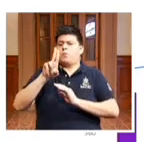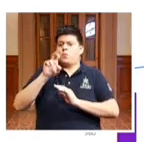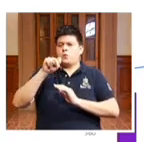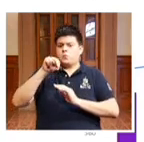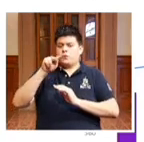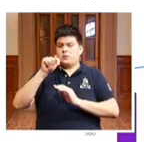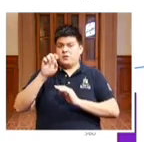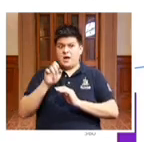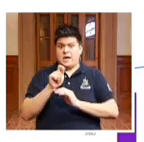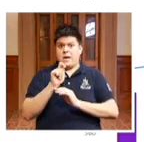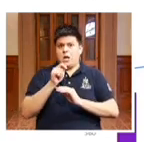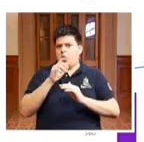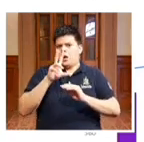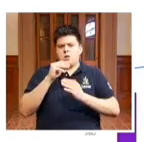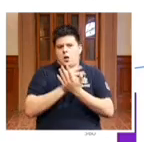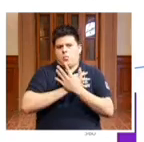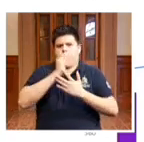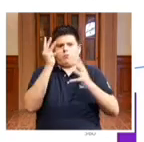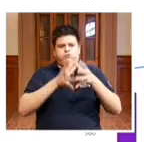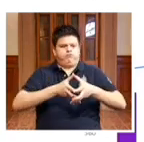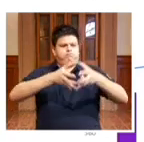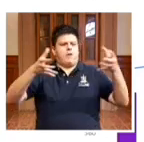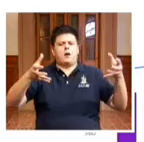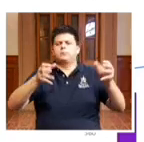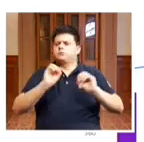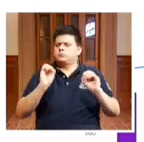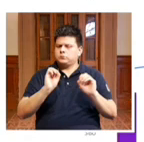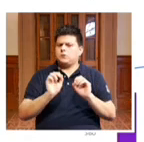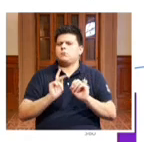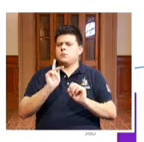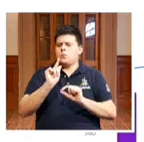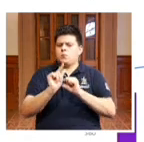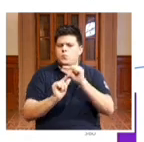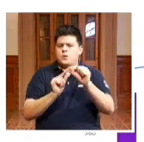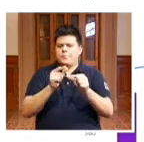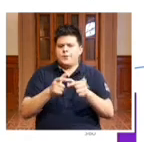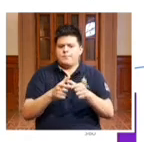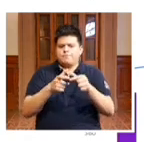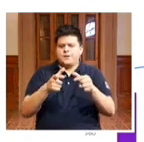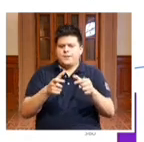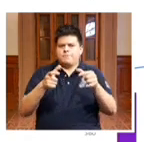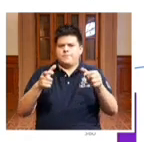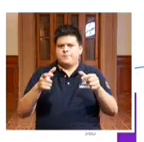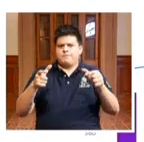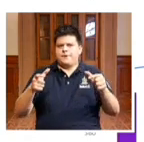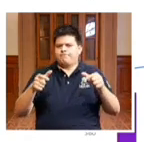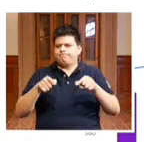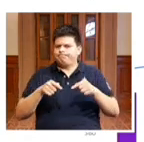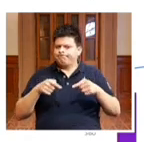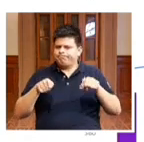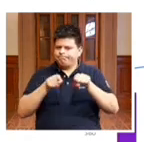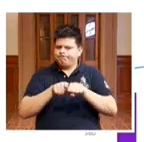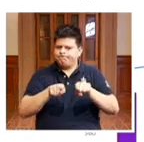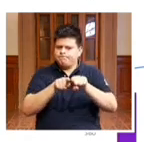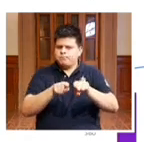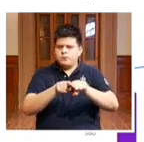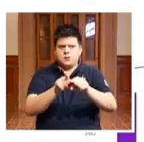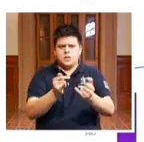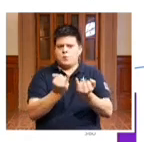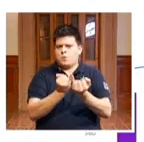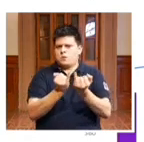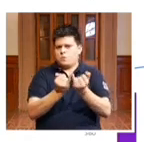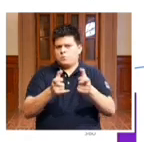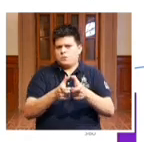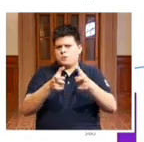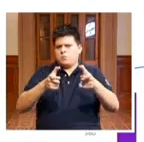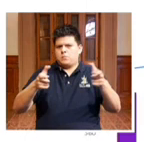explosivo de casos, pero sin embargo el aumento gradual está persistiendo. Entonces